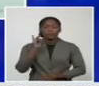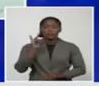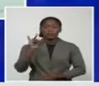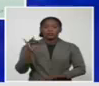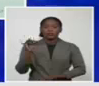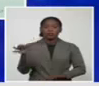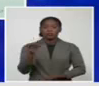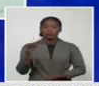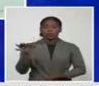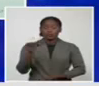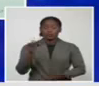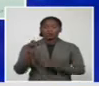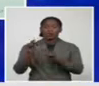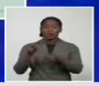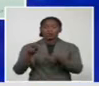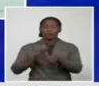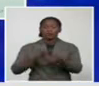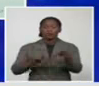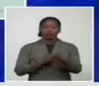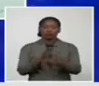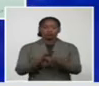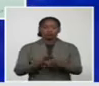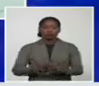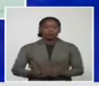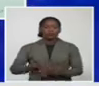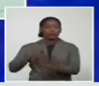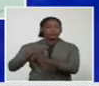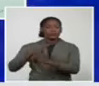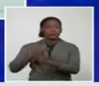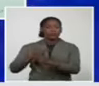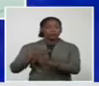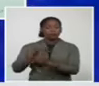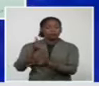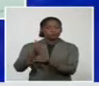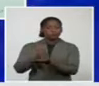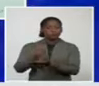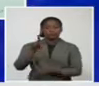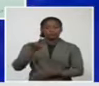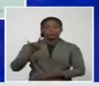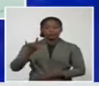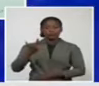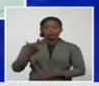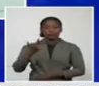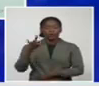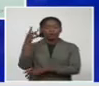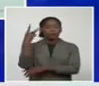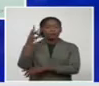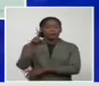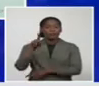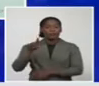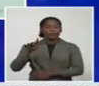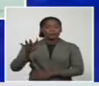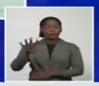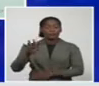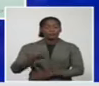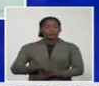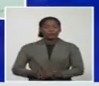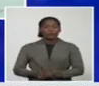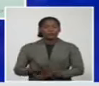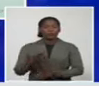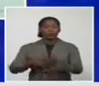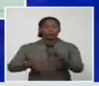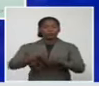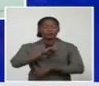9 municipios, Santiago de Cuba 19, Palma Soriano 14, Contramaestre